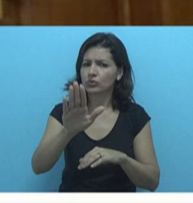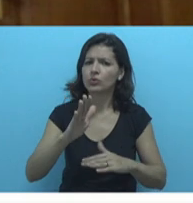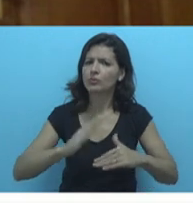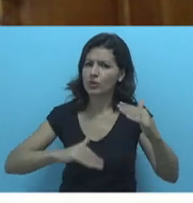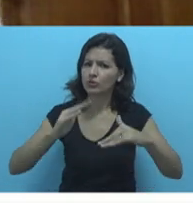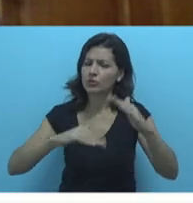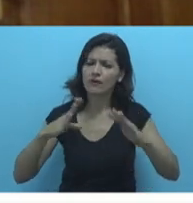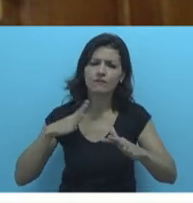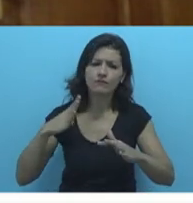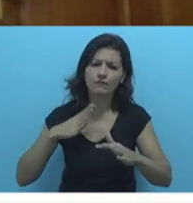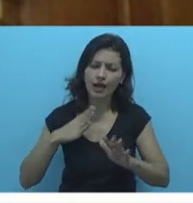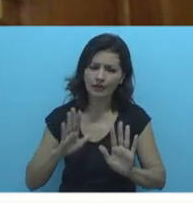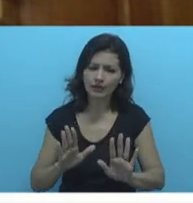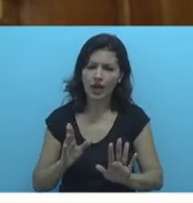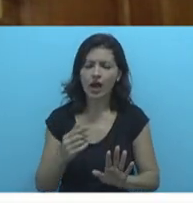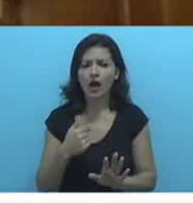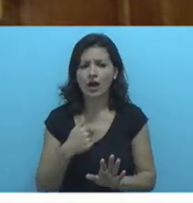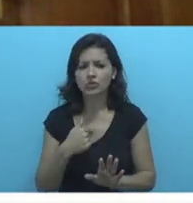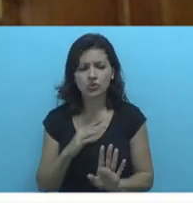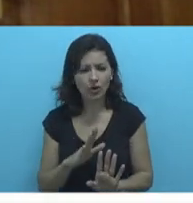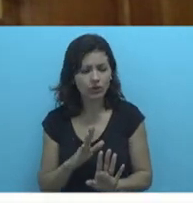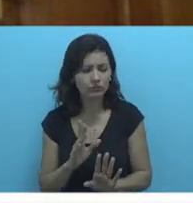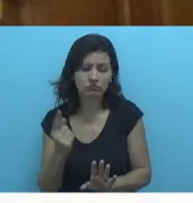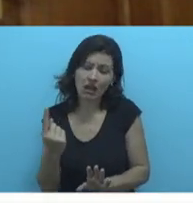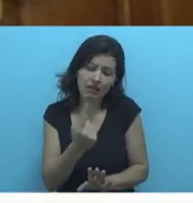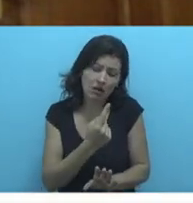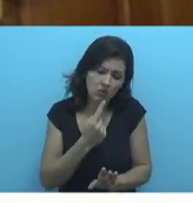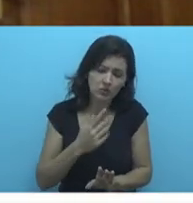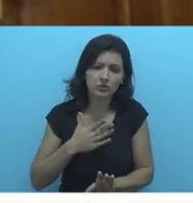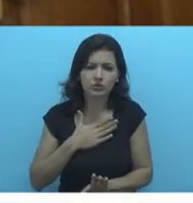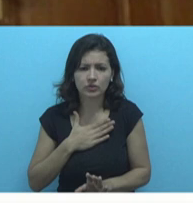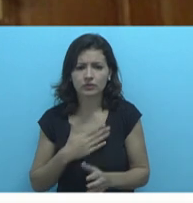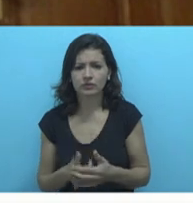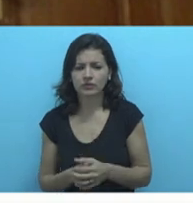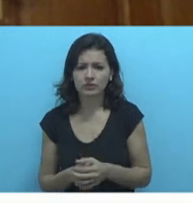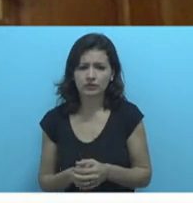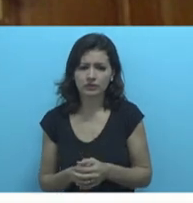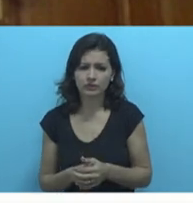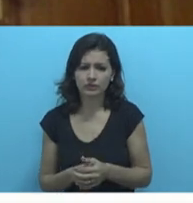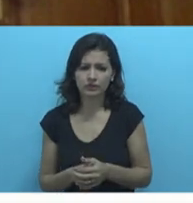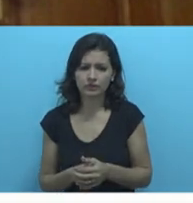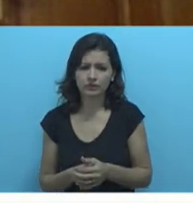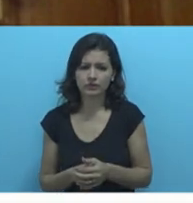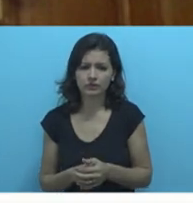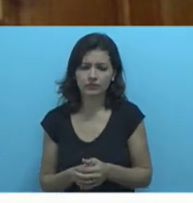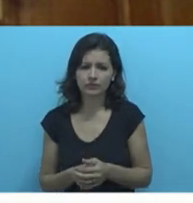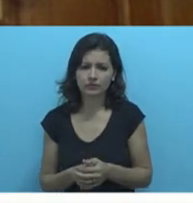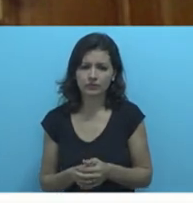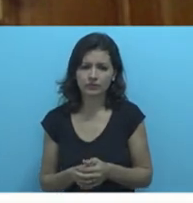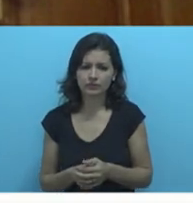que desde mi lugar, y como seguramente lo harán cada uno y cada una de las compañeras diputadas y diputados, estamos